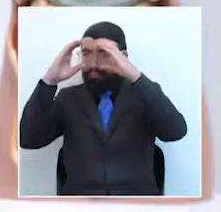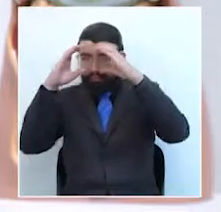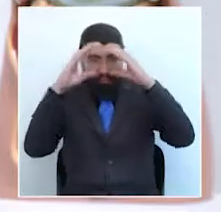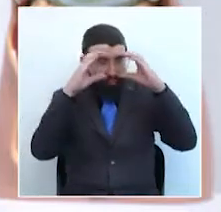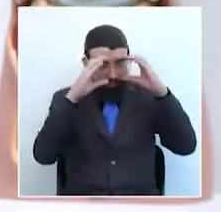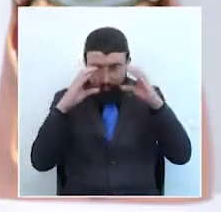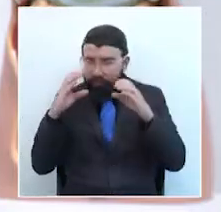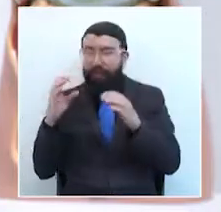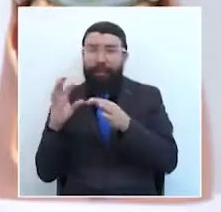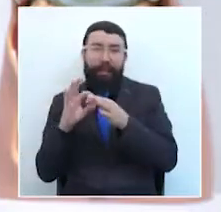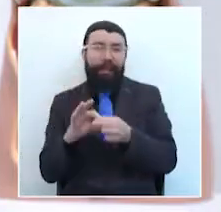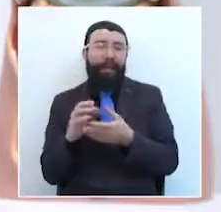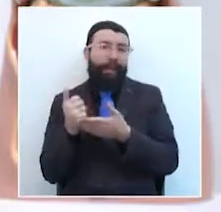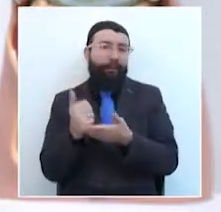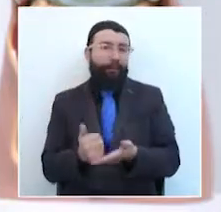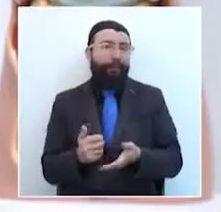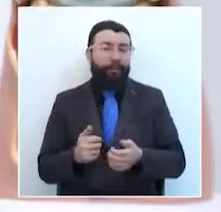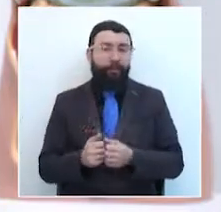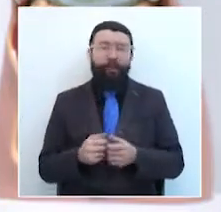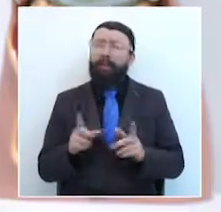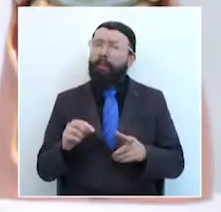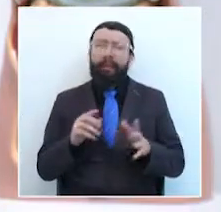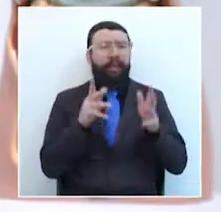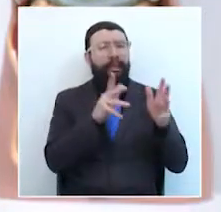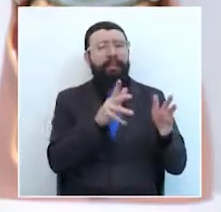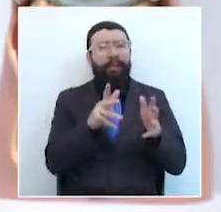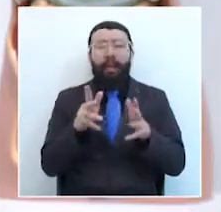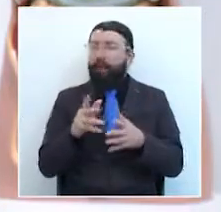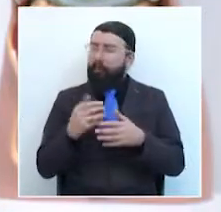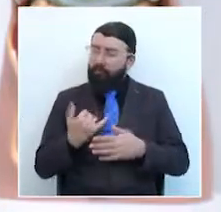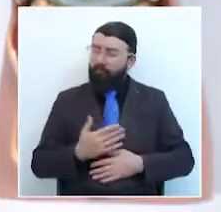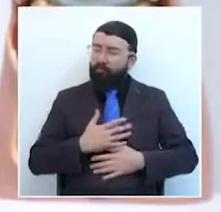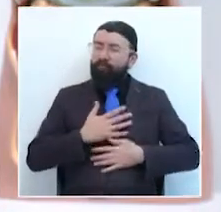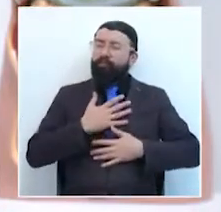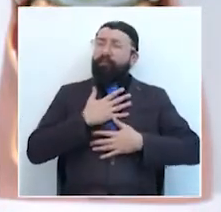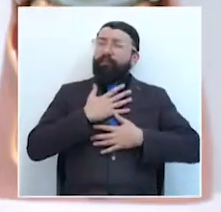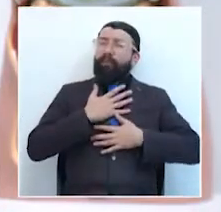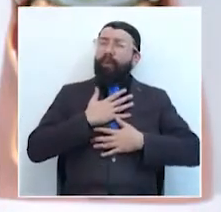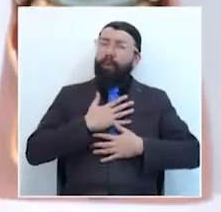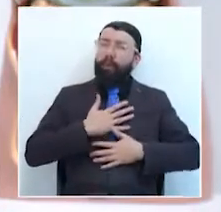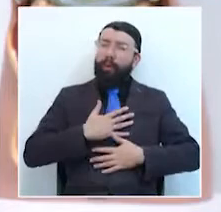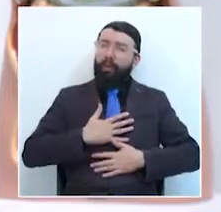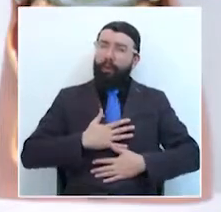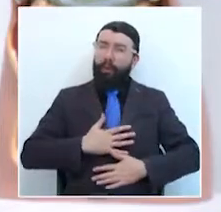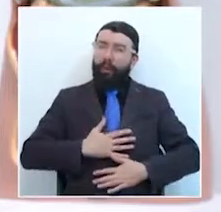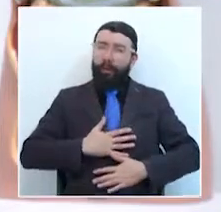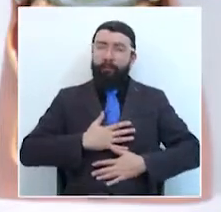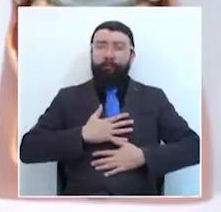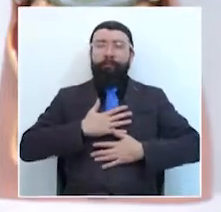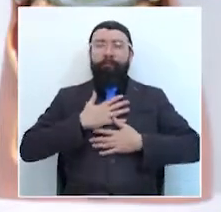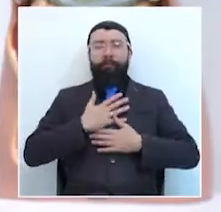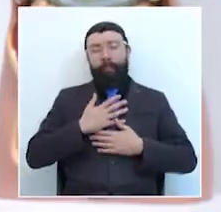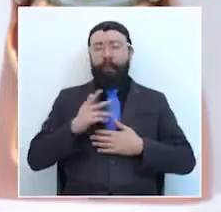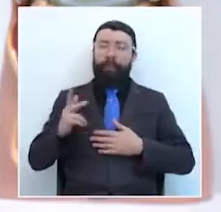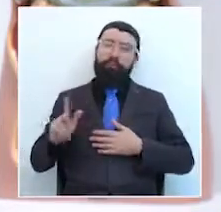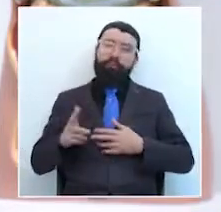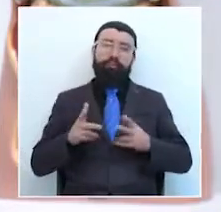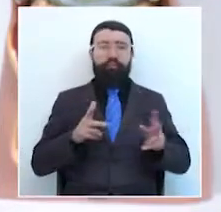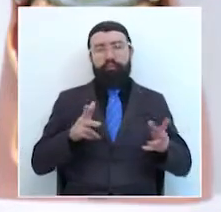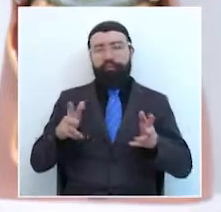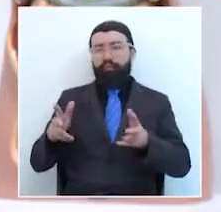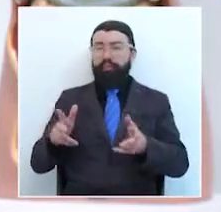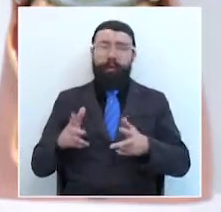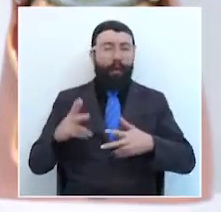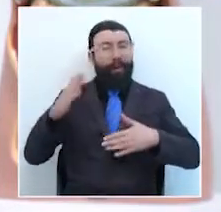opción manejamos se enseñan también técnicas de respiración hay paseos conscientes entonces es algo muy bonito